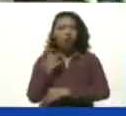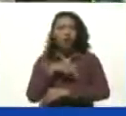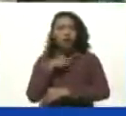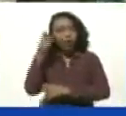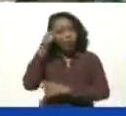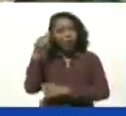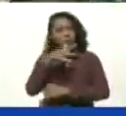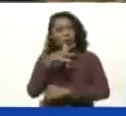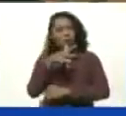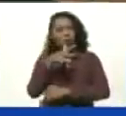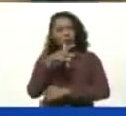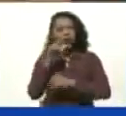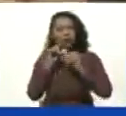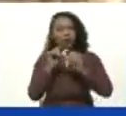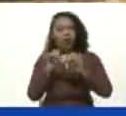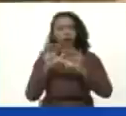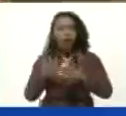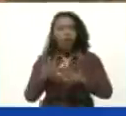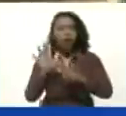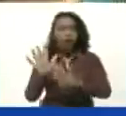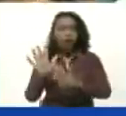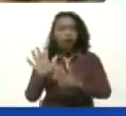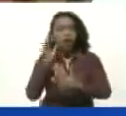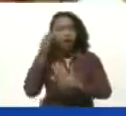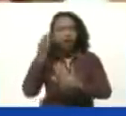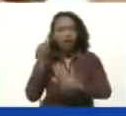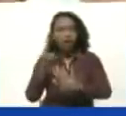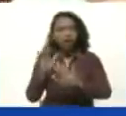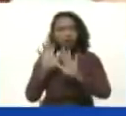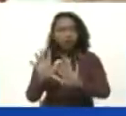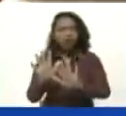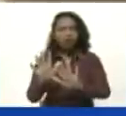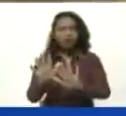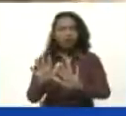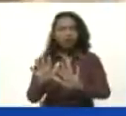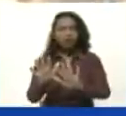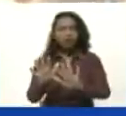pueblo prevalecerá, la verdad prevalecerá.